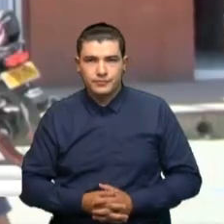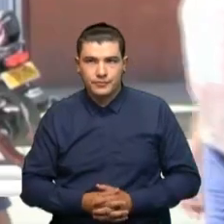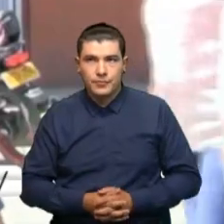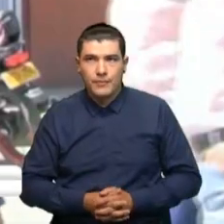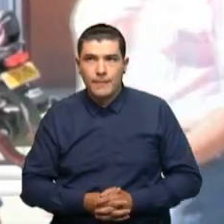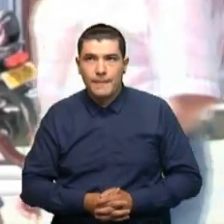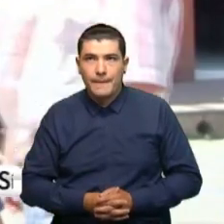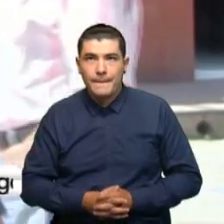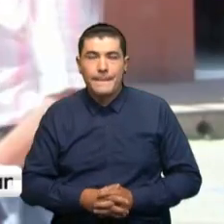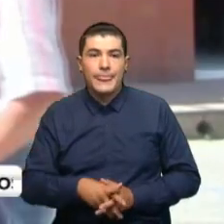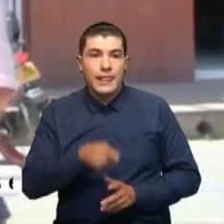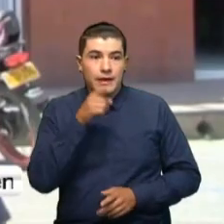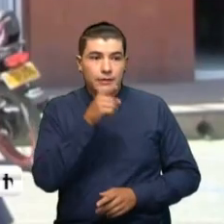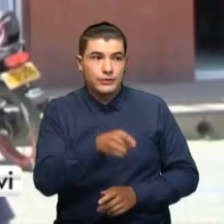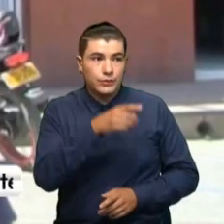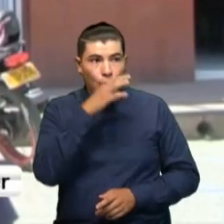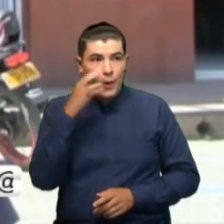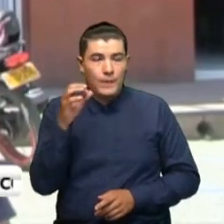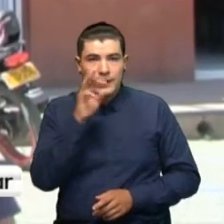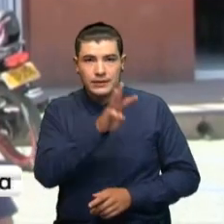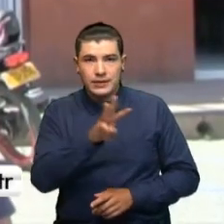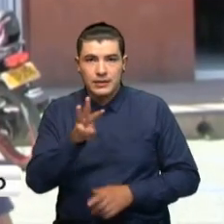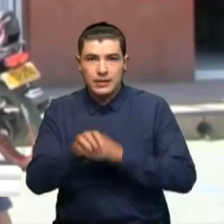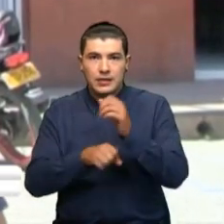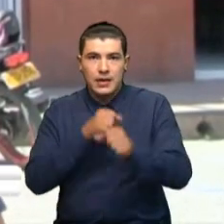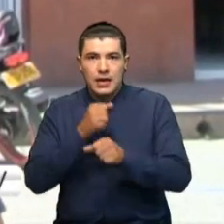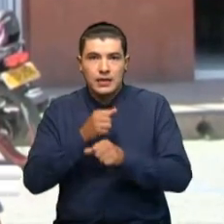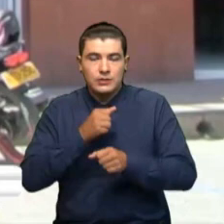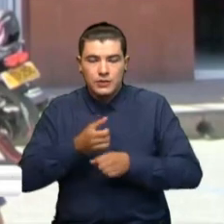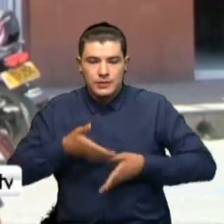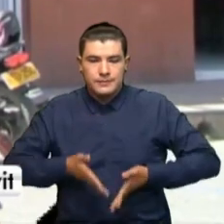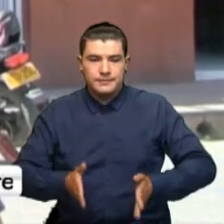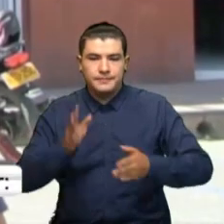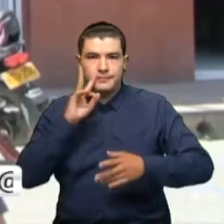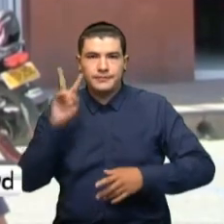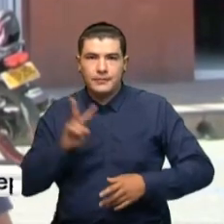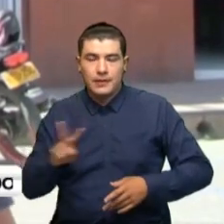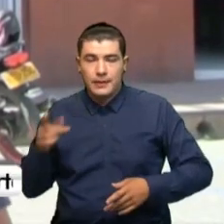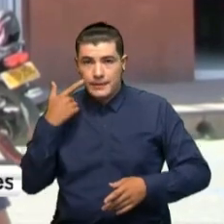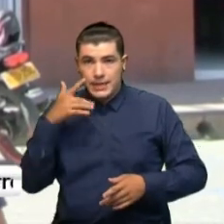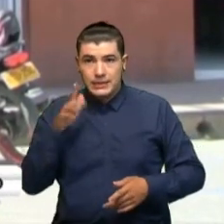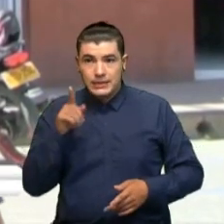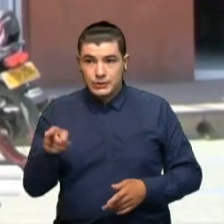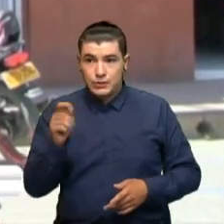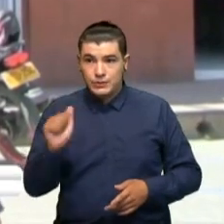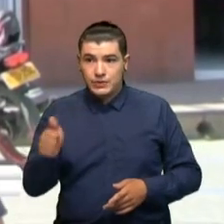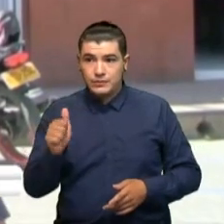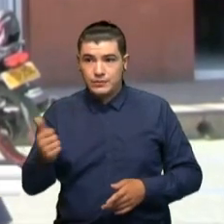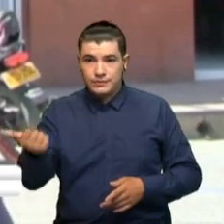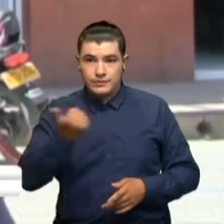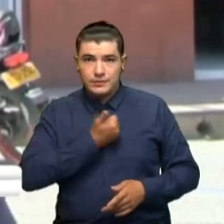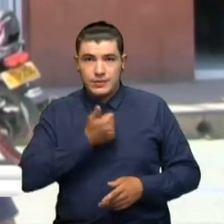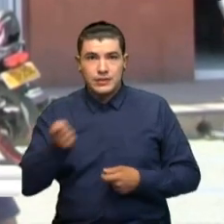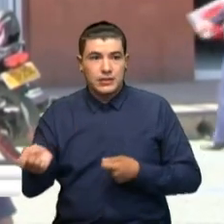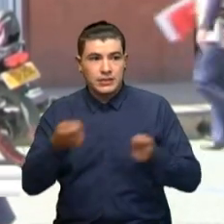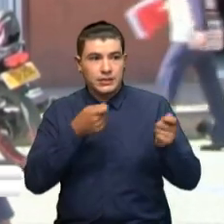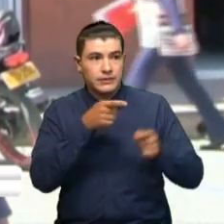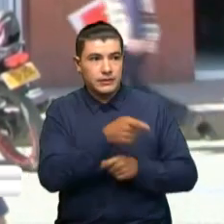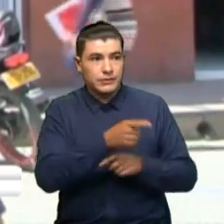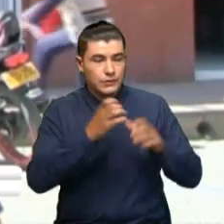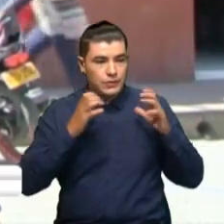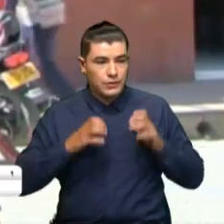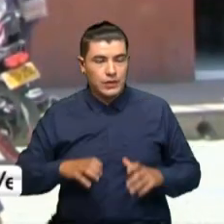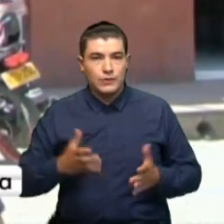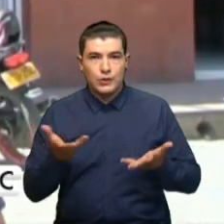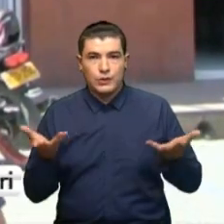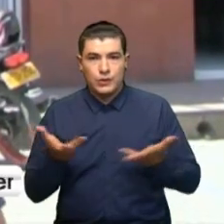decisión este hombre de 33 años de edad de nacionalidad venezolana que al parecer se quitó la vida pues fue trasladado su cuerpo a